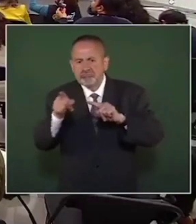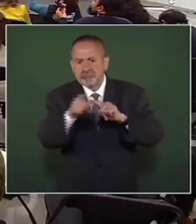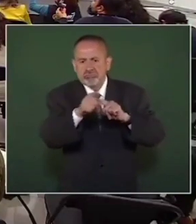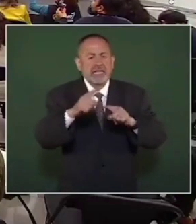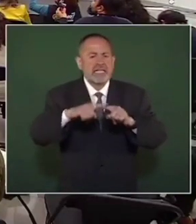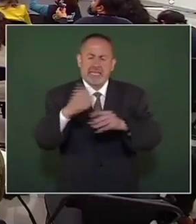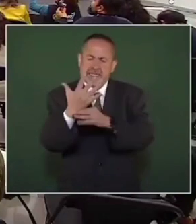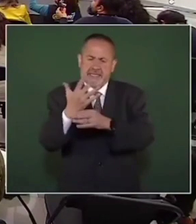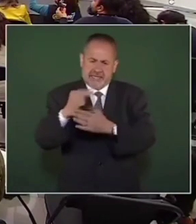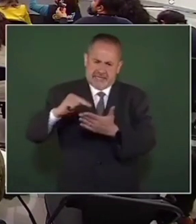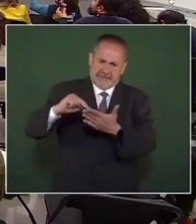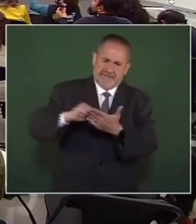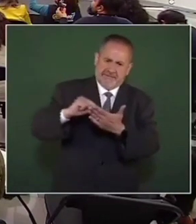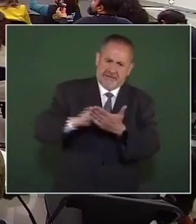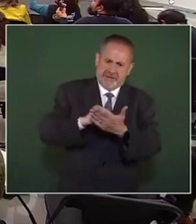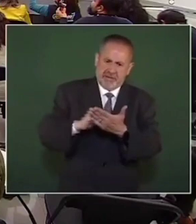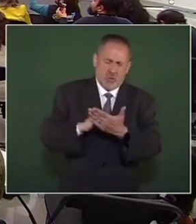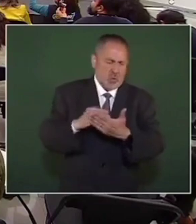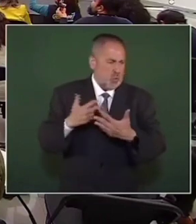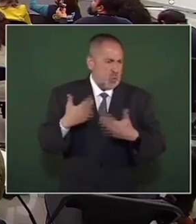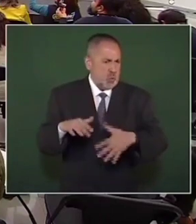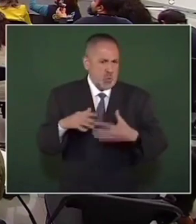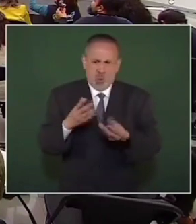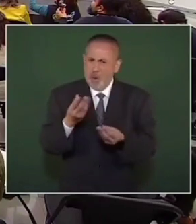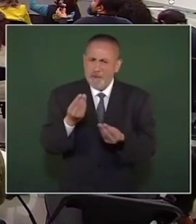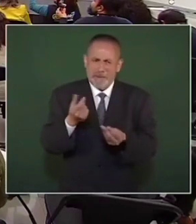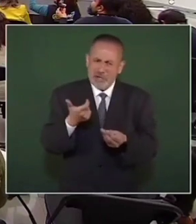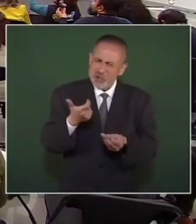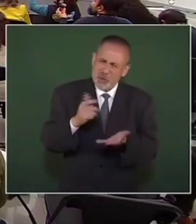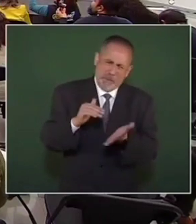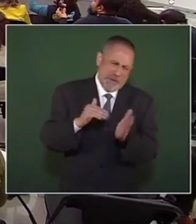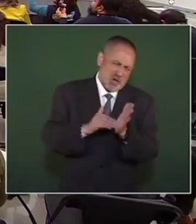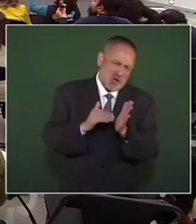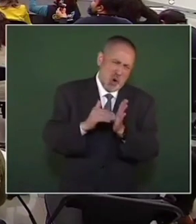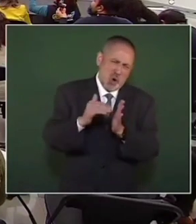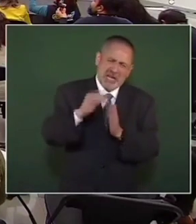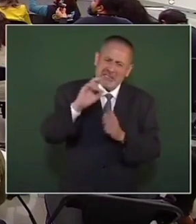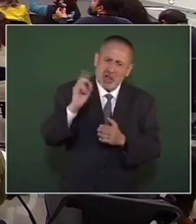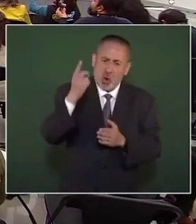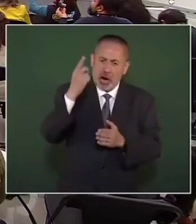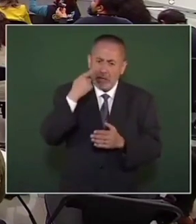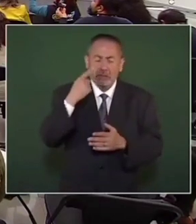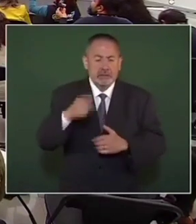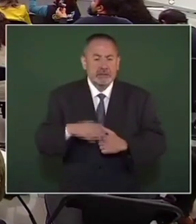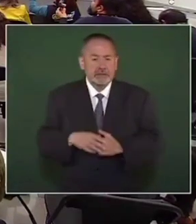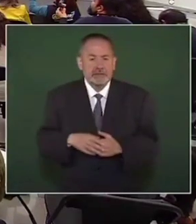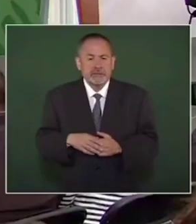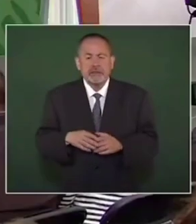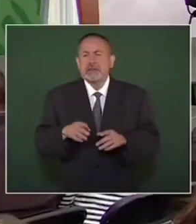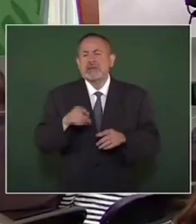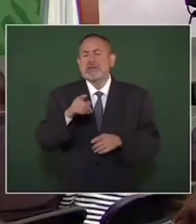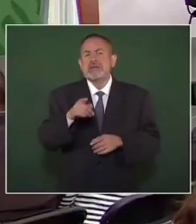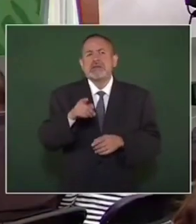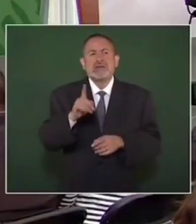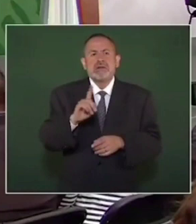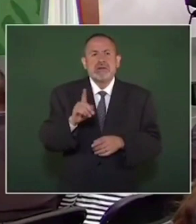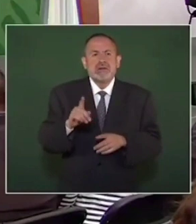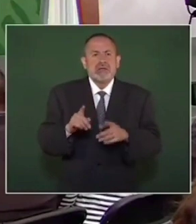la firma de sus contratos por cantidades enormes de millones de dólares no estamos hablando aquí